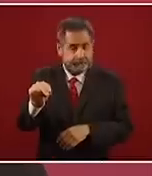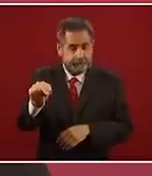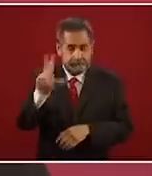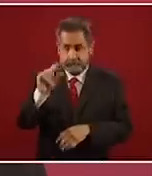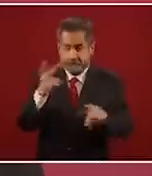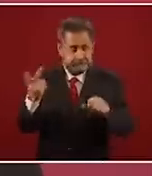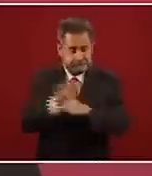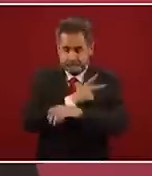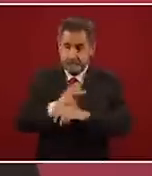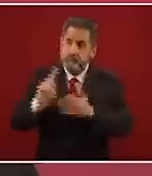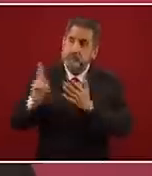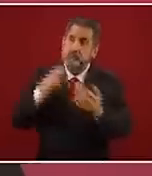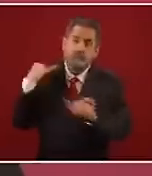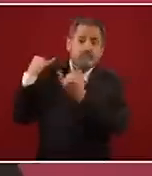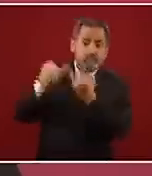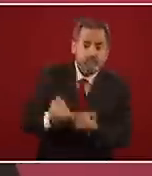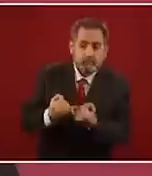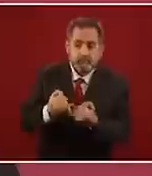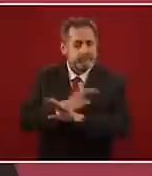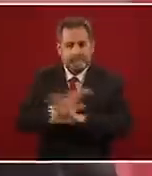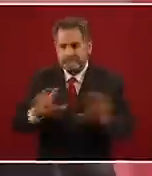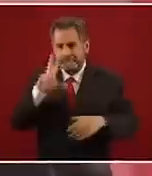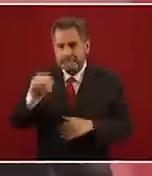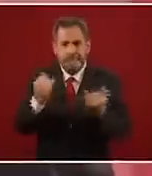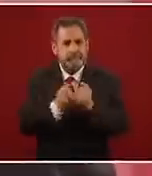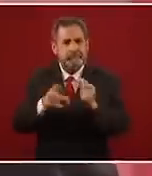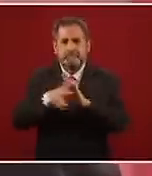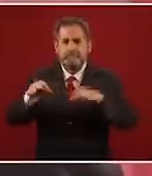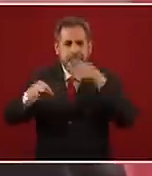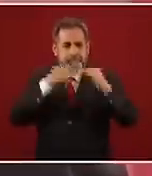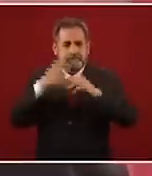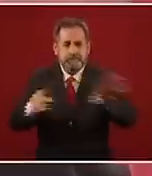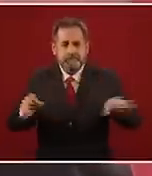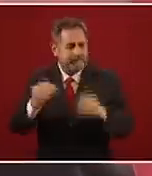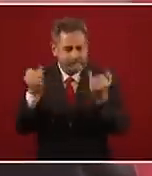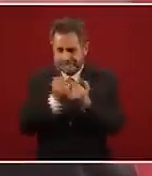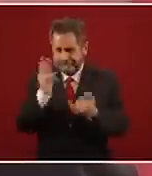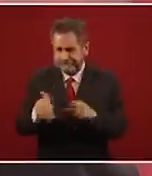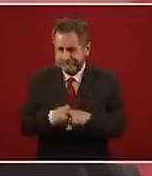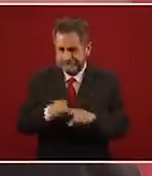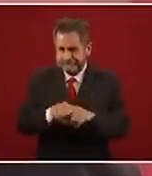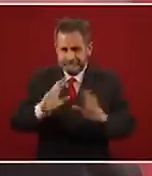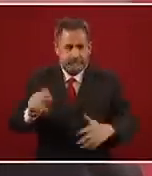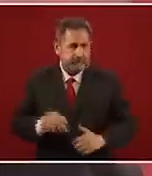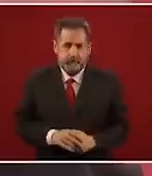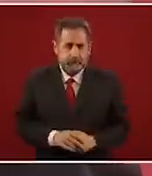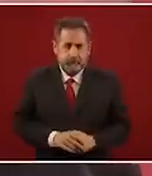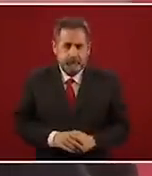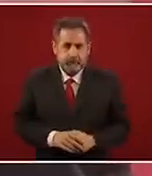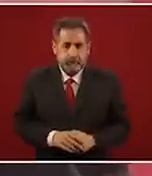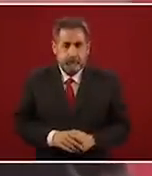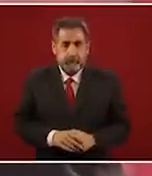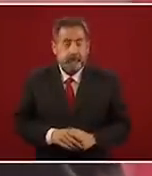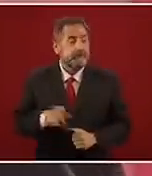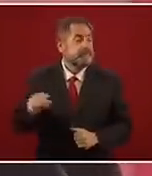eso ya no va a regresar. Es lo mismo en el caso de los medios de información. Y lo que se tiene